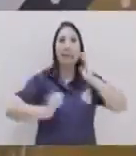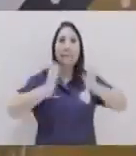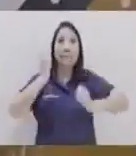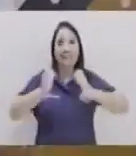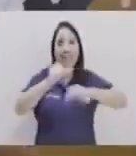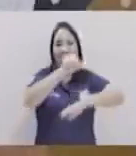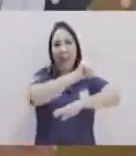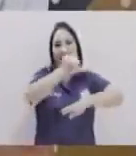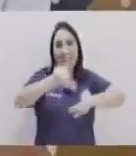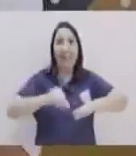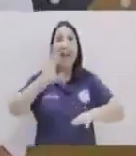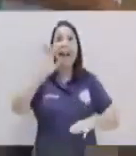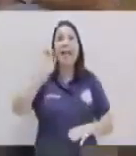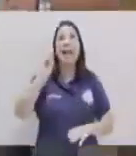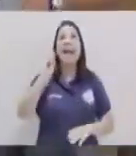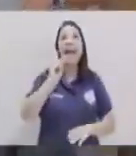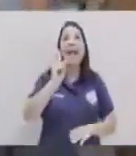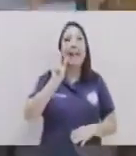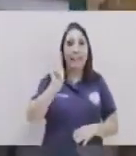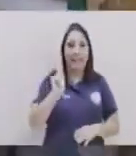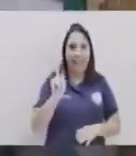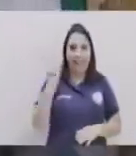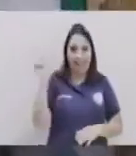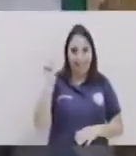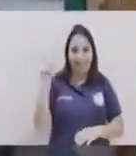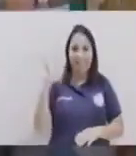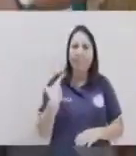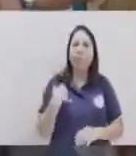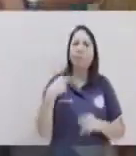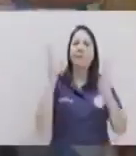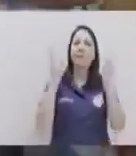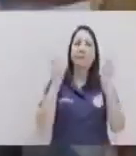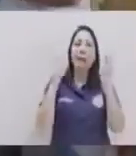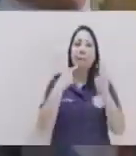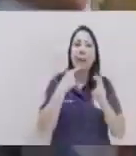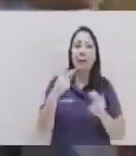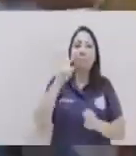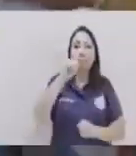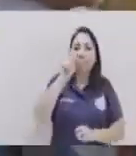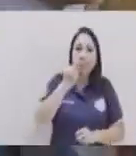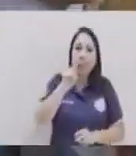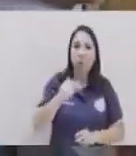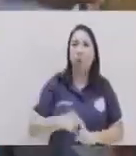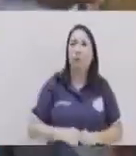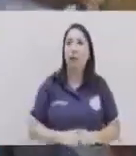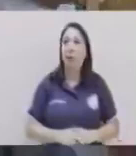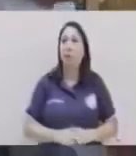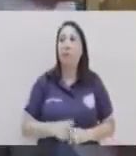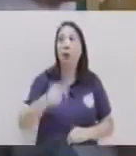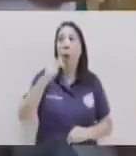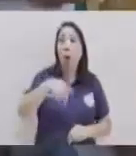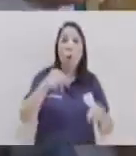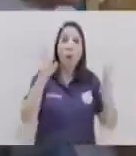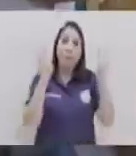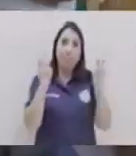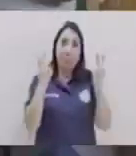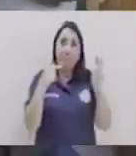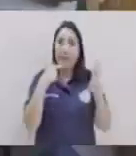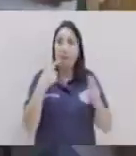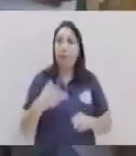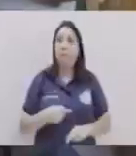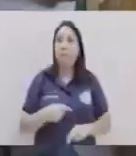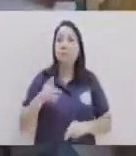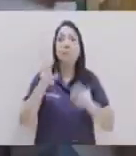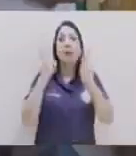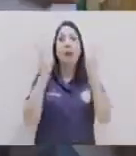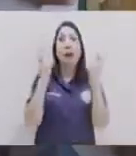el profesor Eddie Alvarado. Profe, bienvenido. ¿Cuál es el tema que vamos a ver hoy? Muchísimas gracias. El tema que vamos a ver el día de hoy tiene